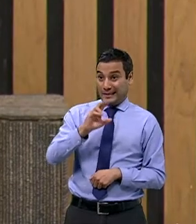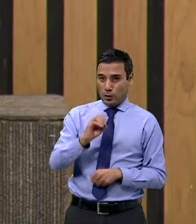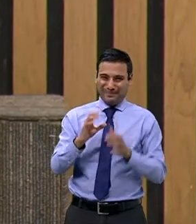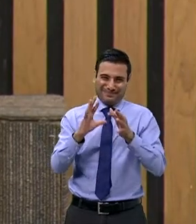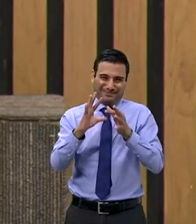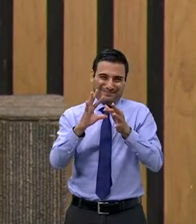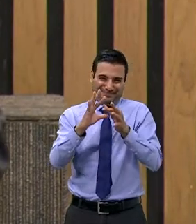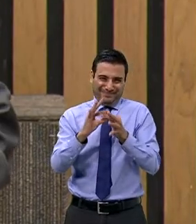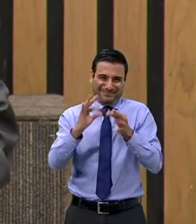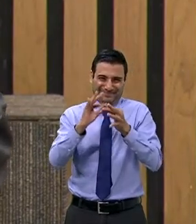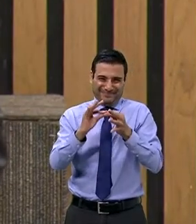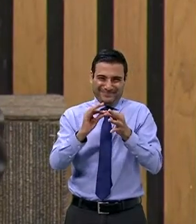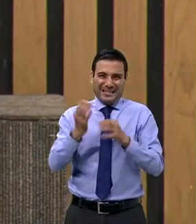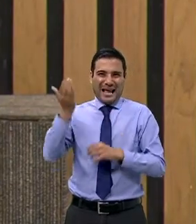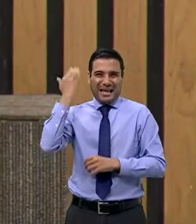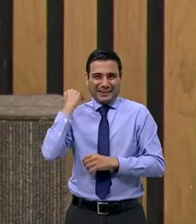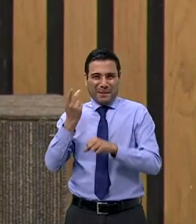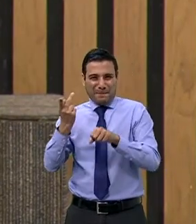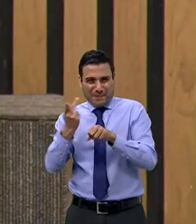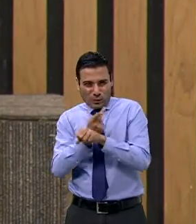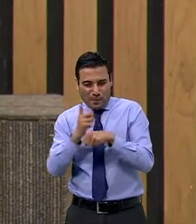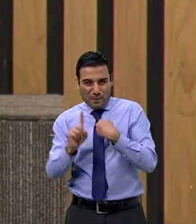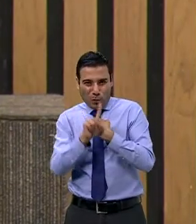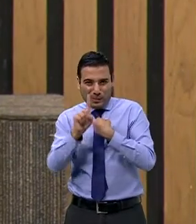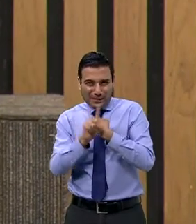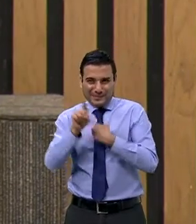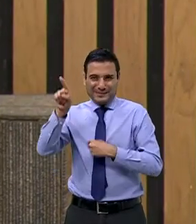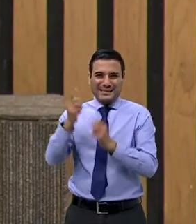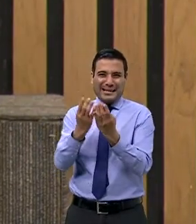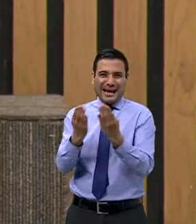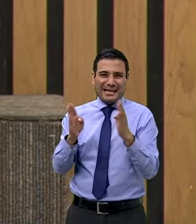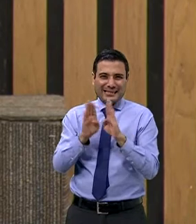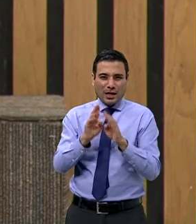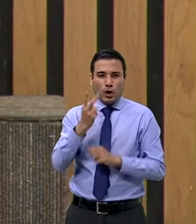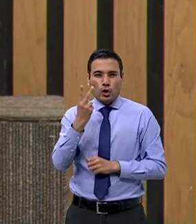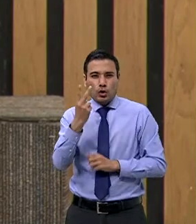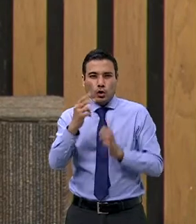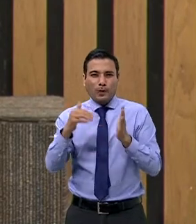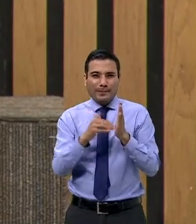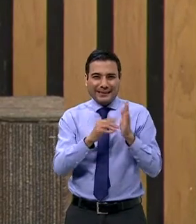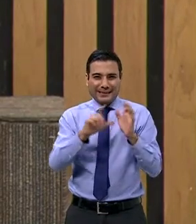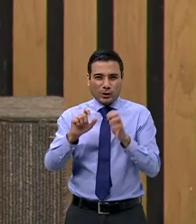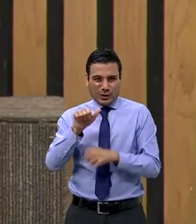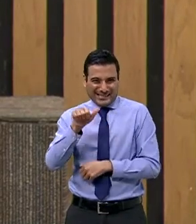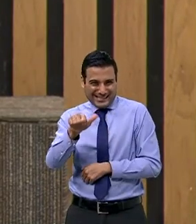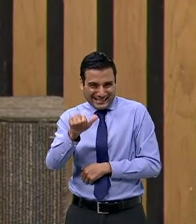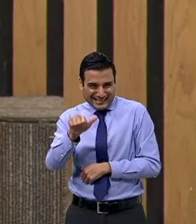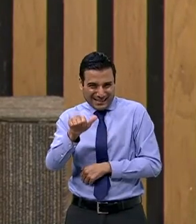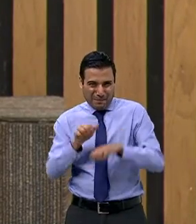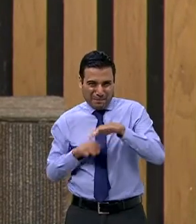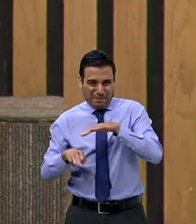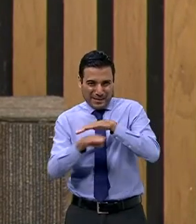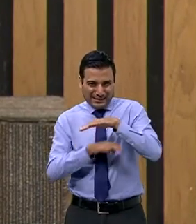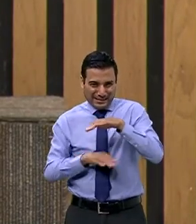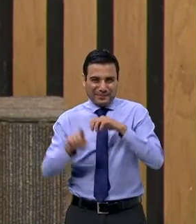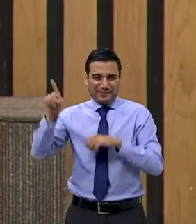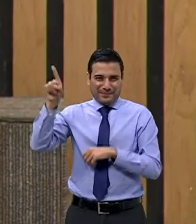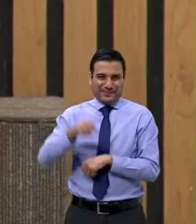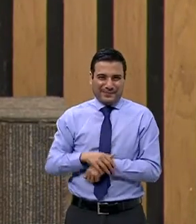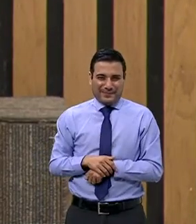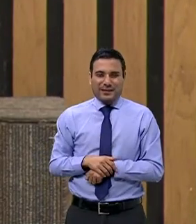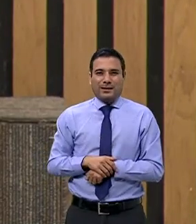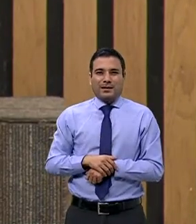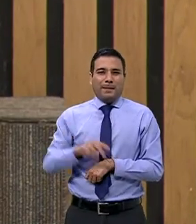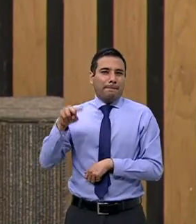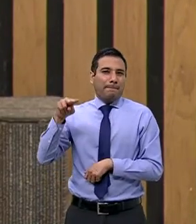sucedido en la casilla 2.716 básica de orizaba veracruz